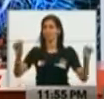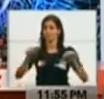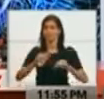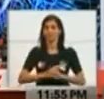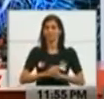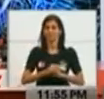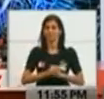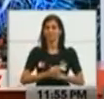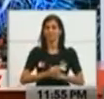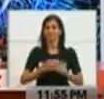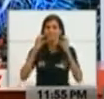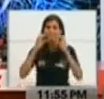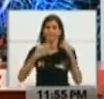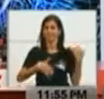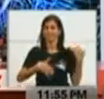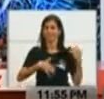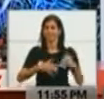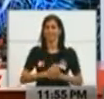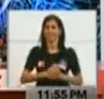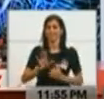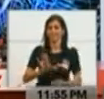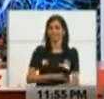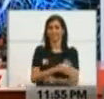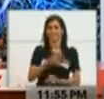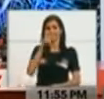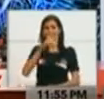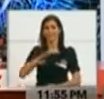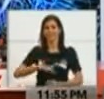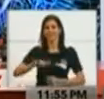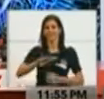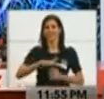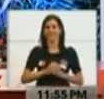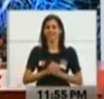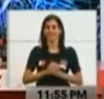Ali Primera, cantor popular. Cantor del pueblo.